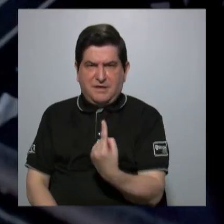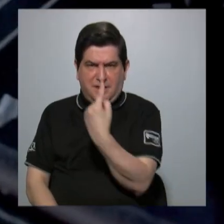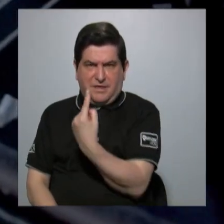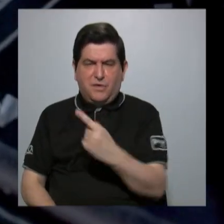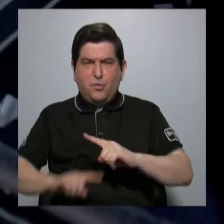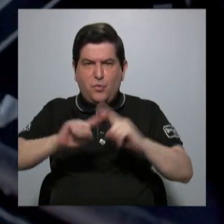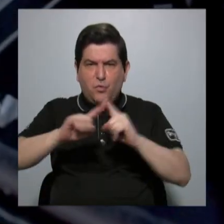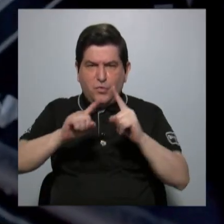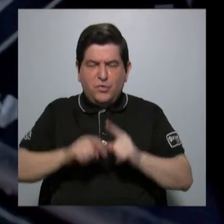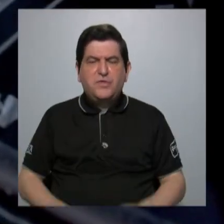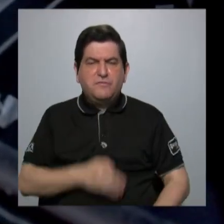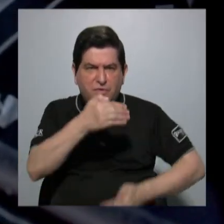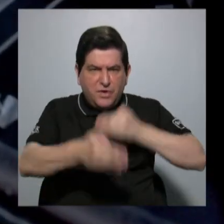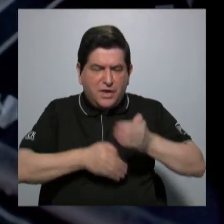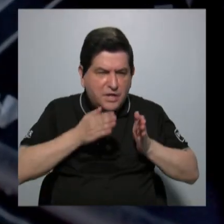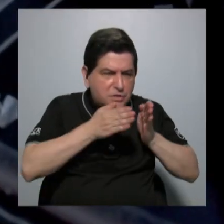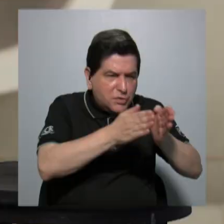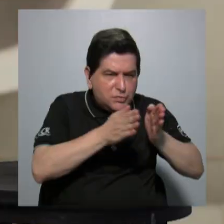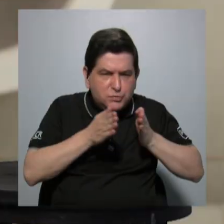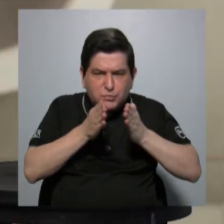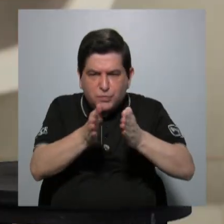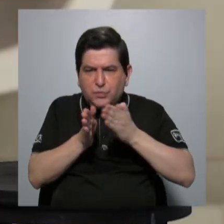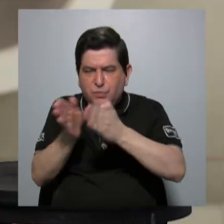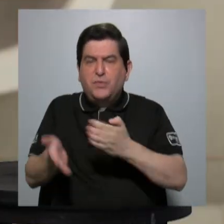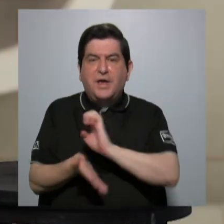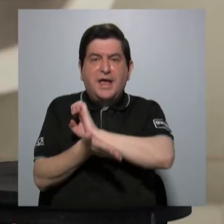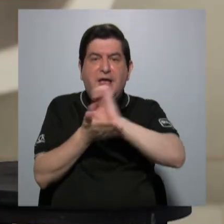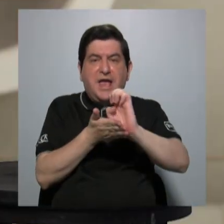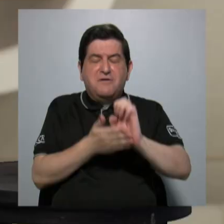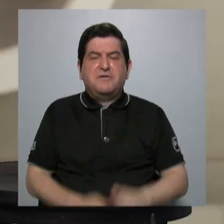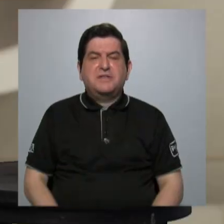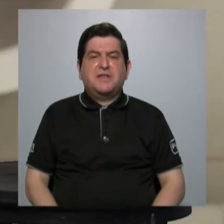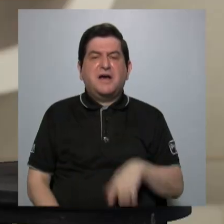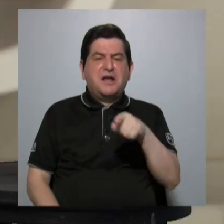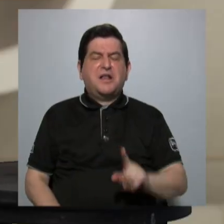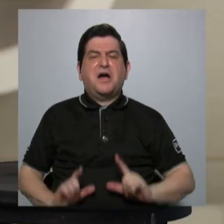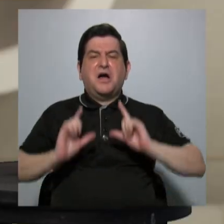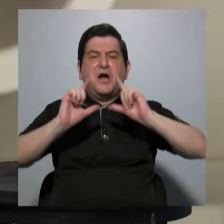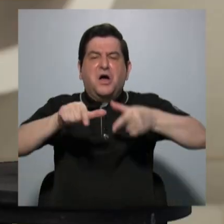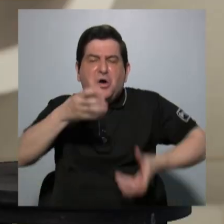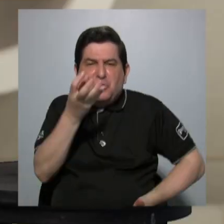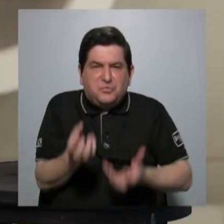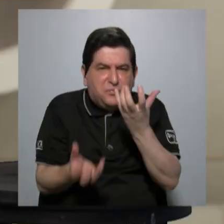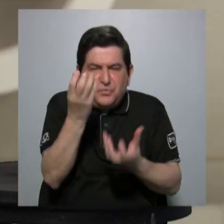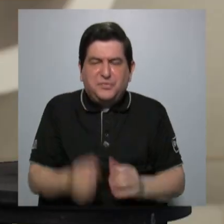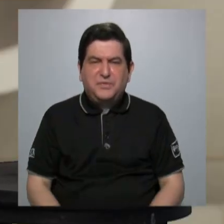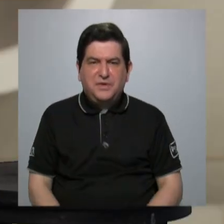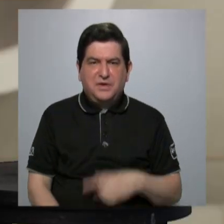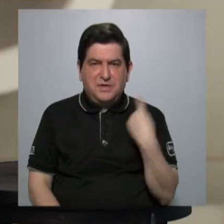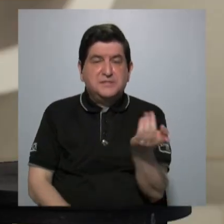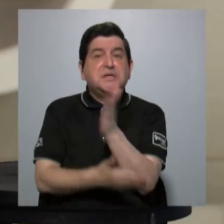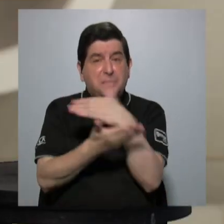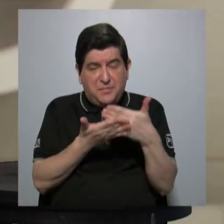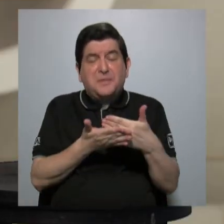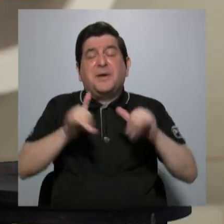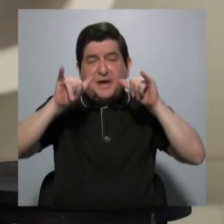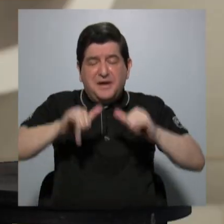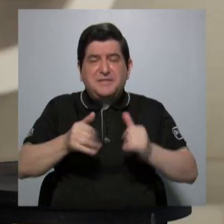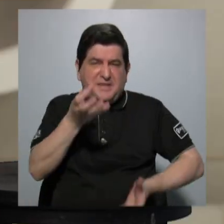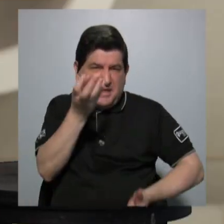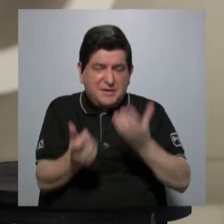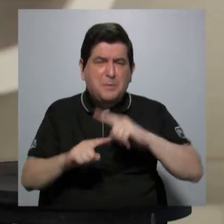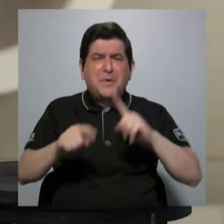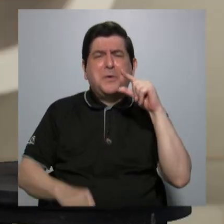fracciones va a diferentes tratamientos para evitar que se vayan a vertido o que se vaya a incineración. Siempre queda una parte